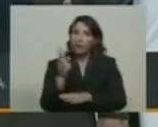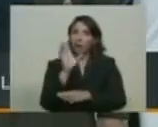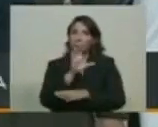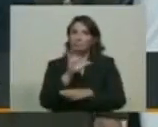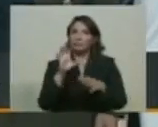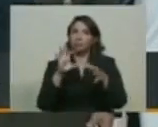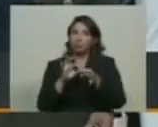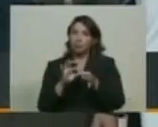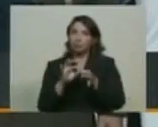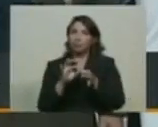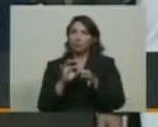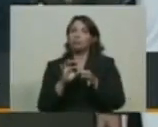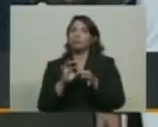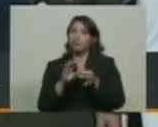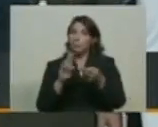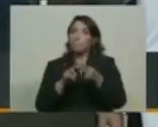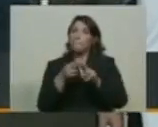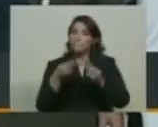la paz con patria viva.